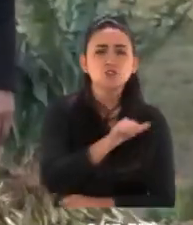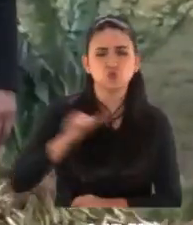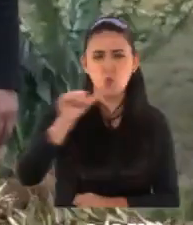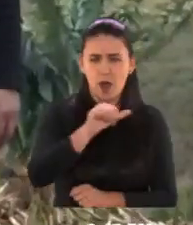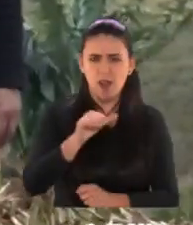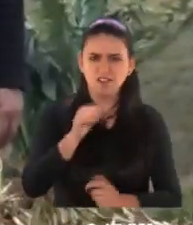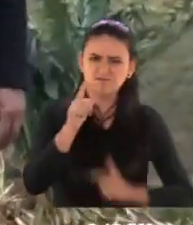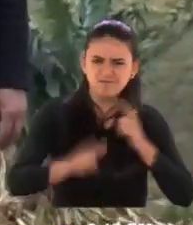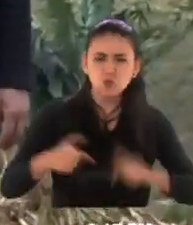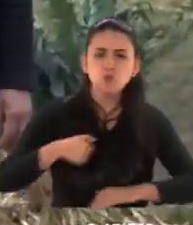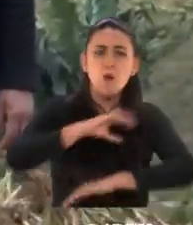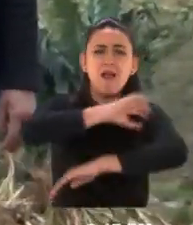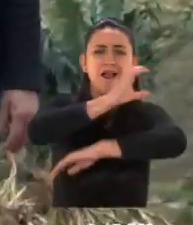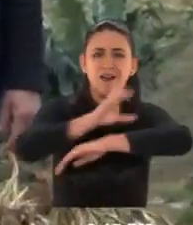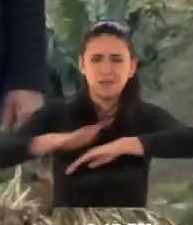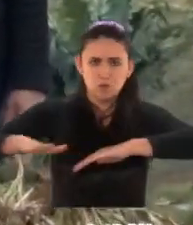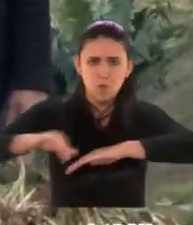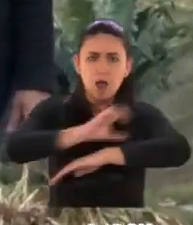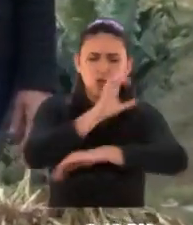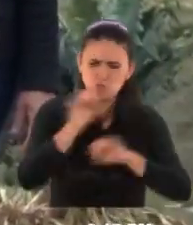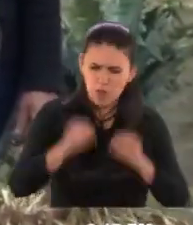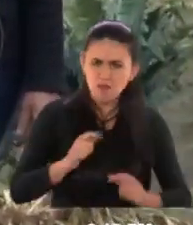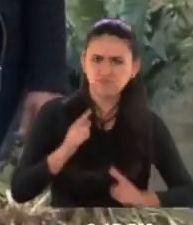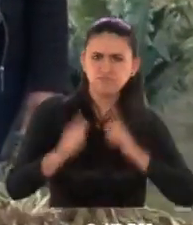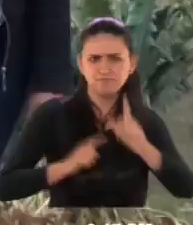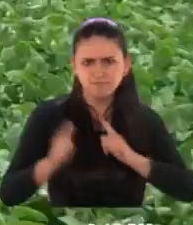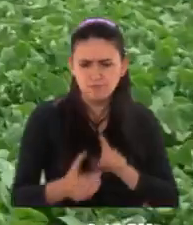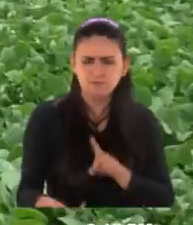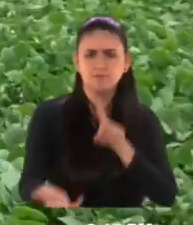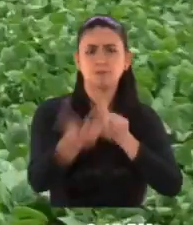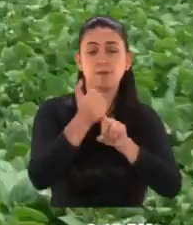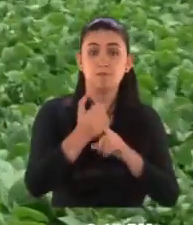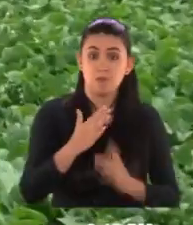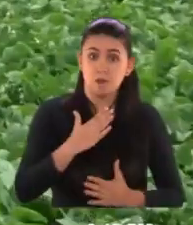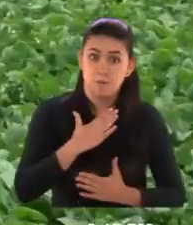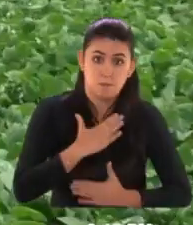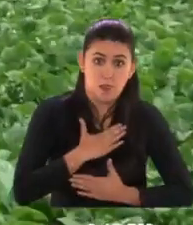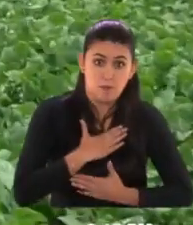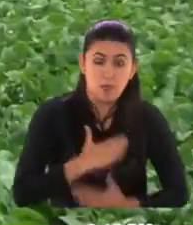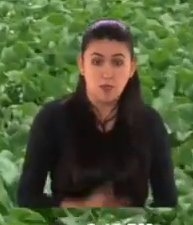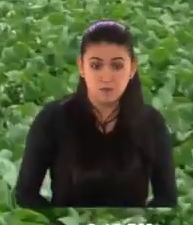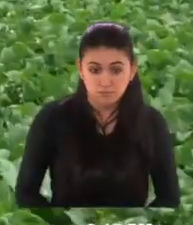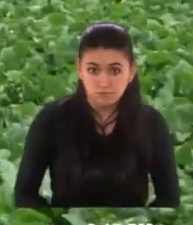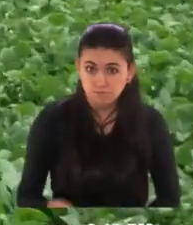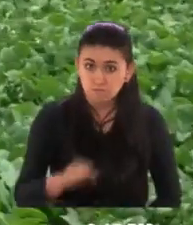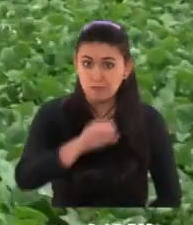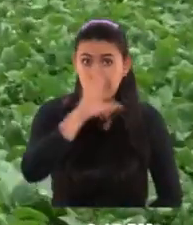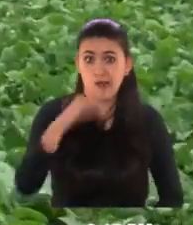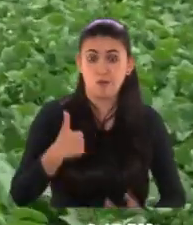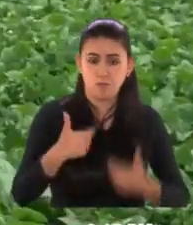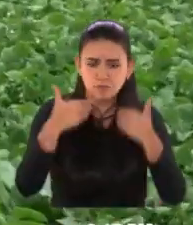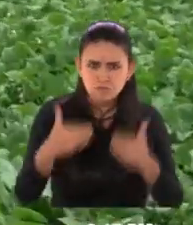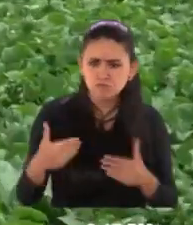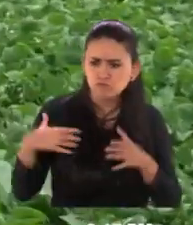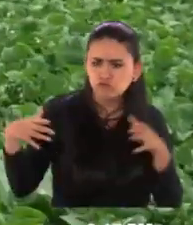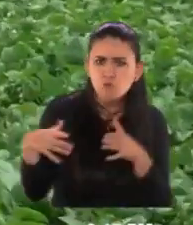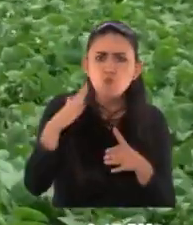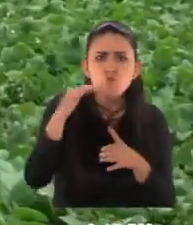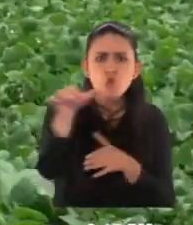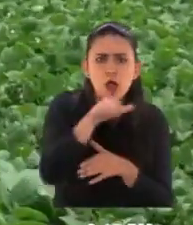catatumbo que mantienen vivo este proyecto para nosotros para mí es muy importante porque trabajar con un grupo de mujeres